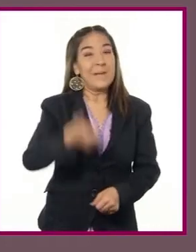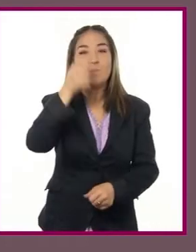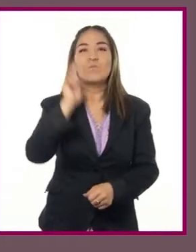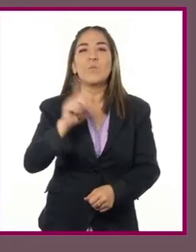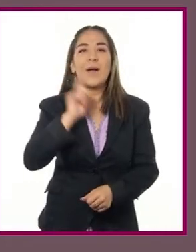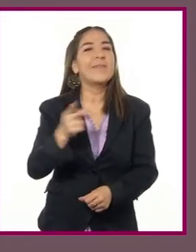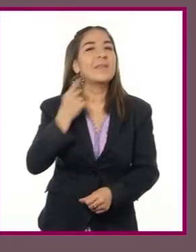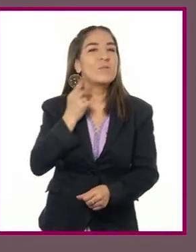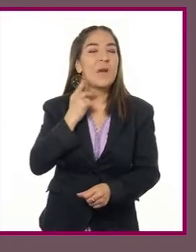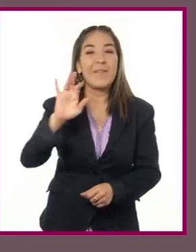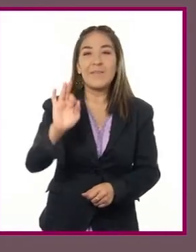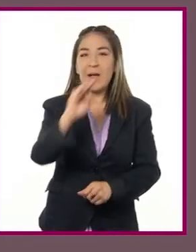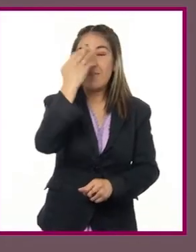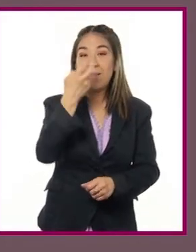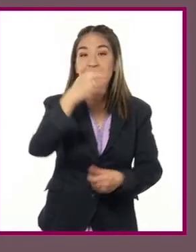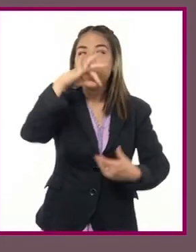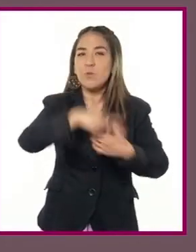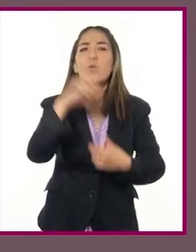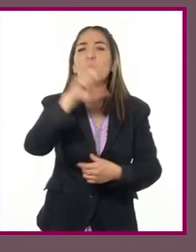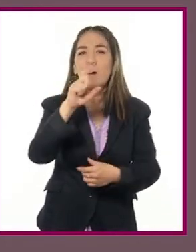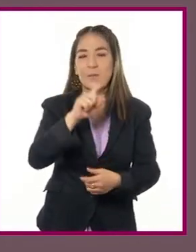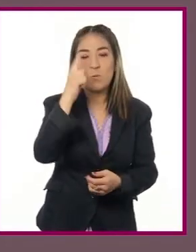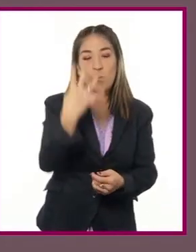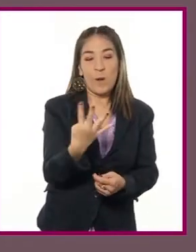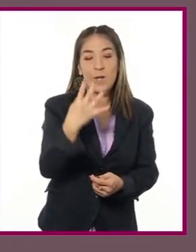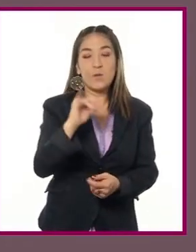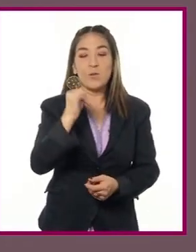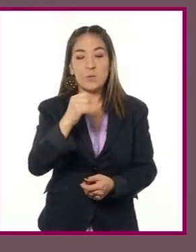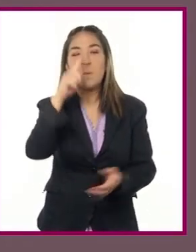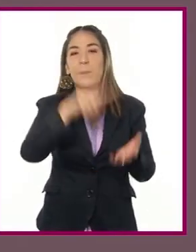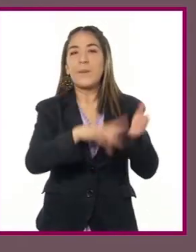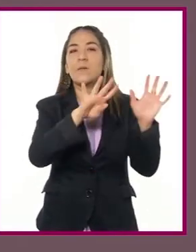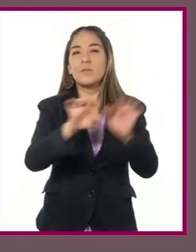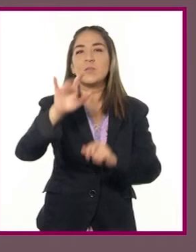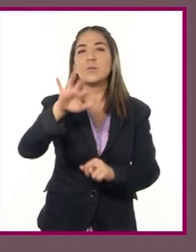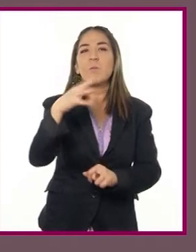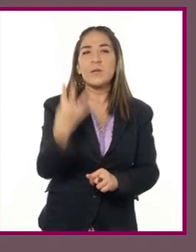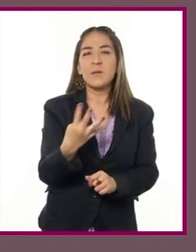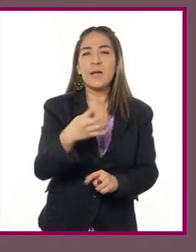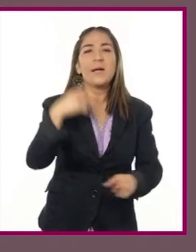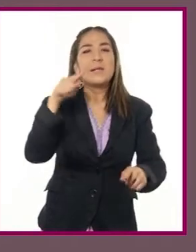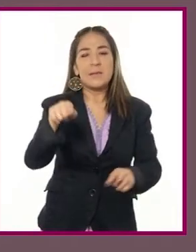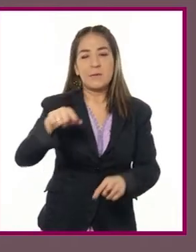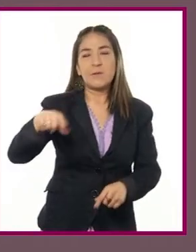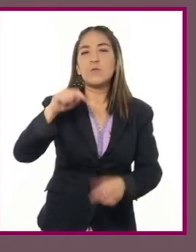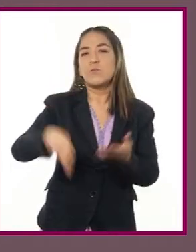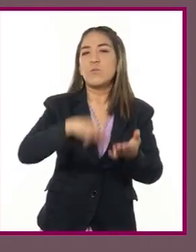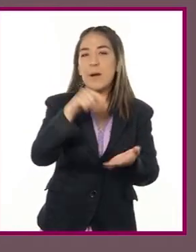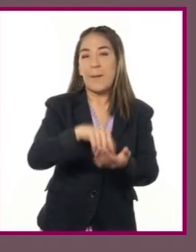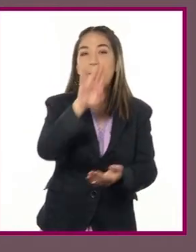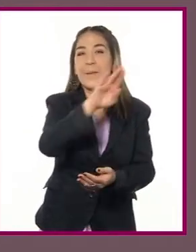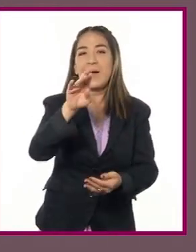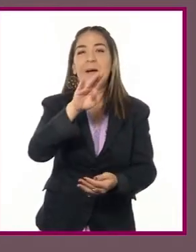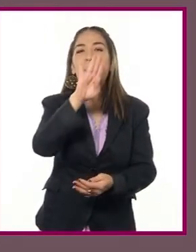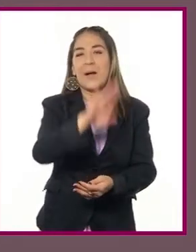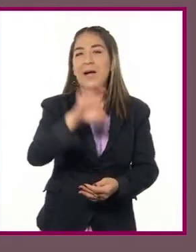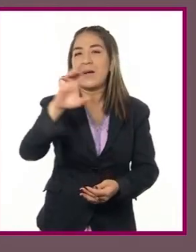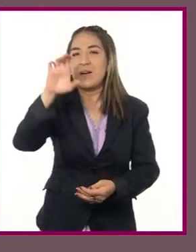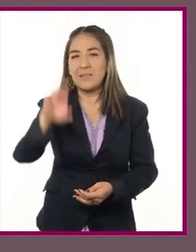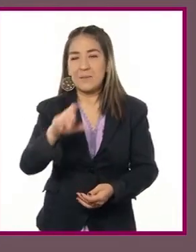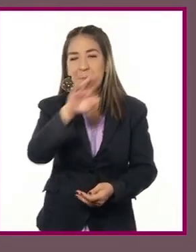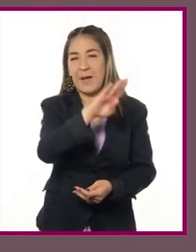diputada federal electa el 4 de julio de 1954 por el estado de Baja California en unas